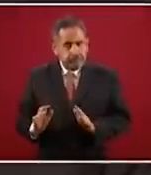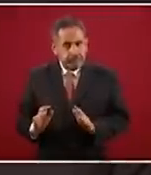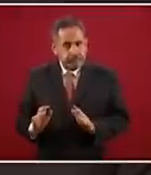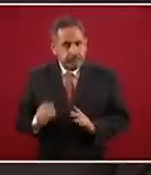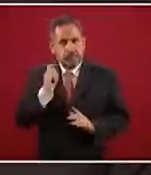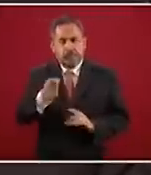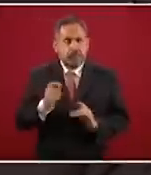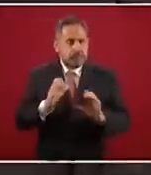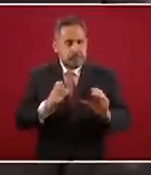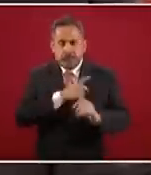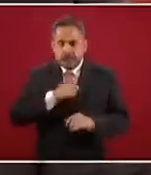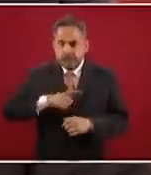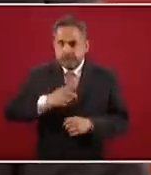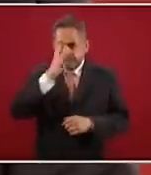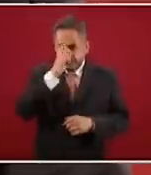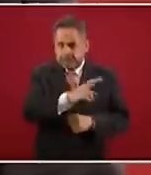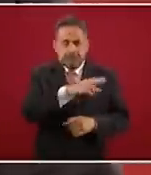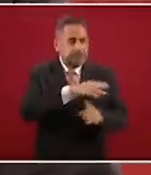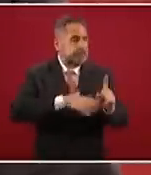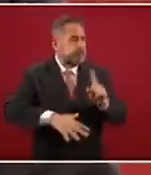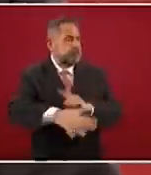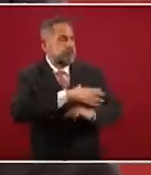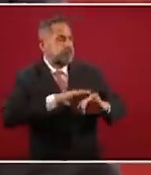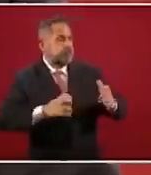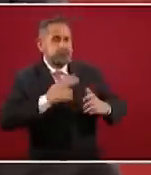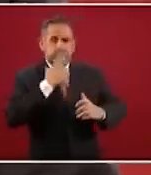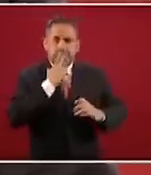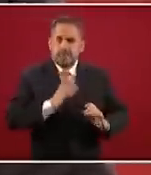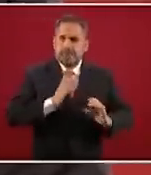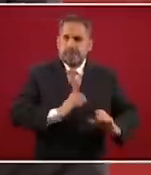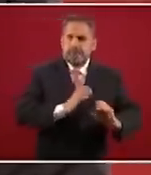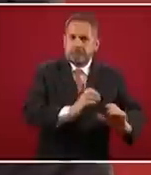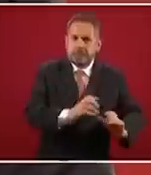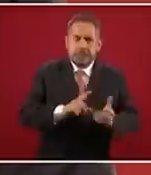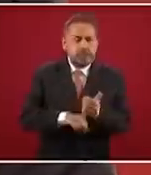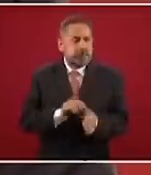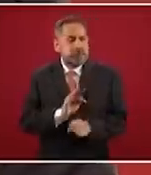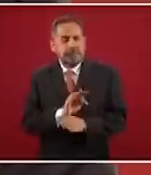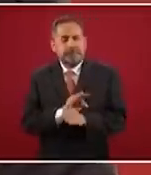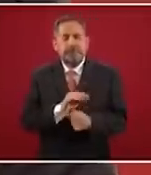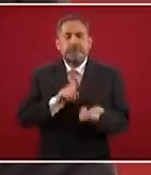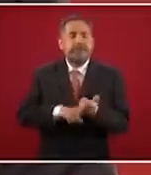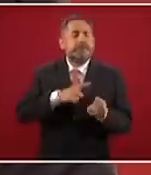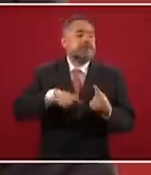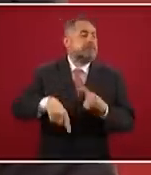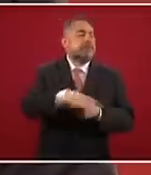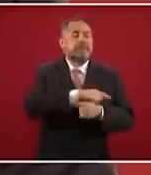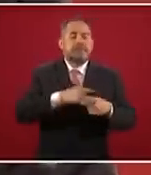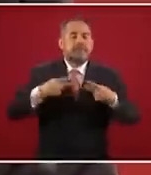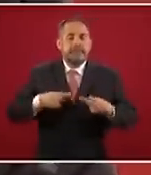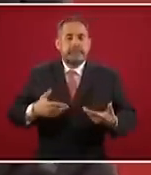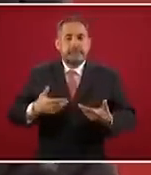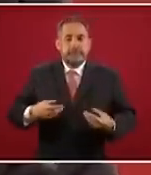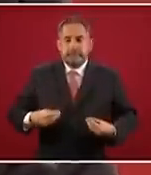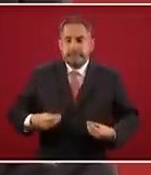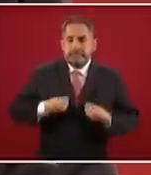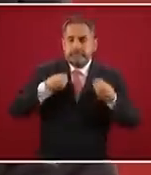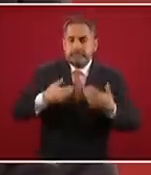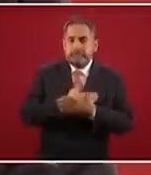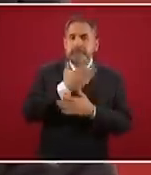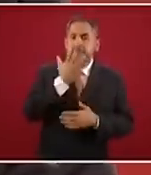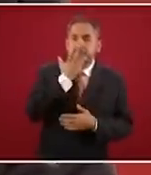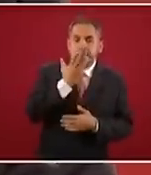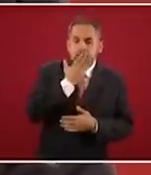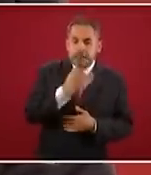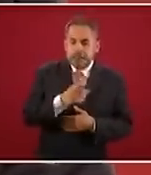cuide, que se respete el medio ambiente, que se proteja a los habitantes de Sonora, que no se